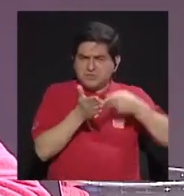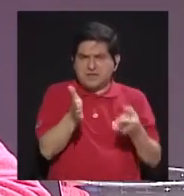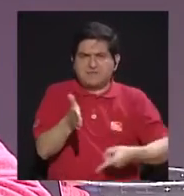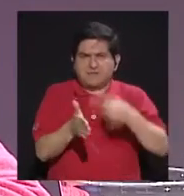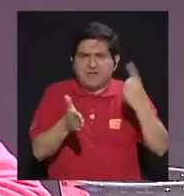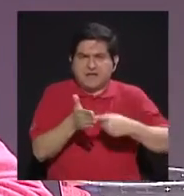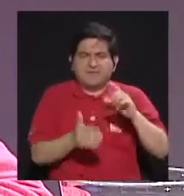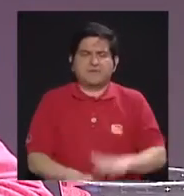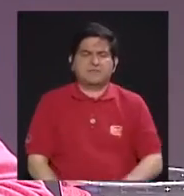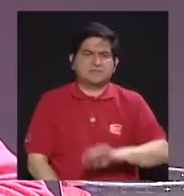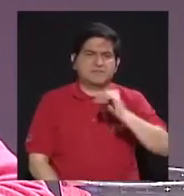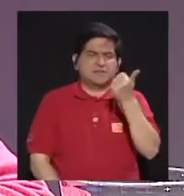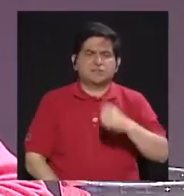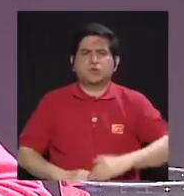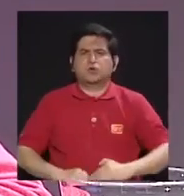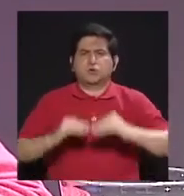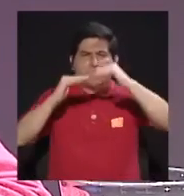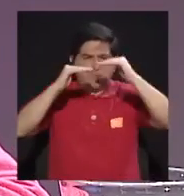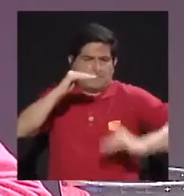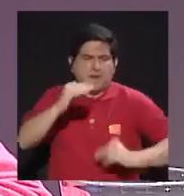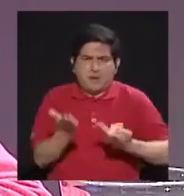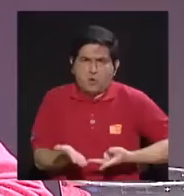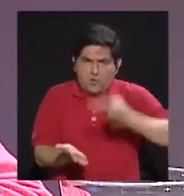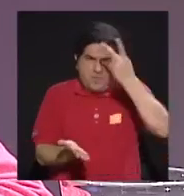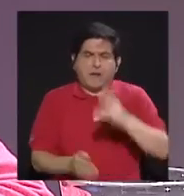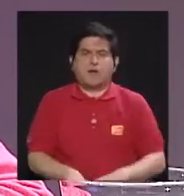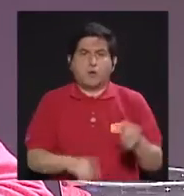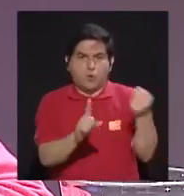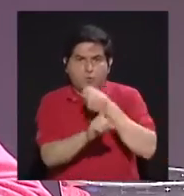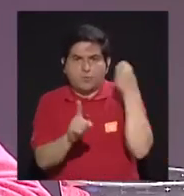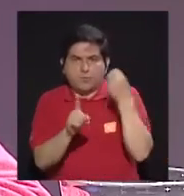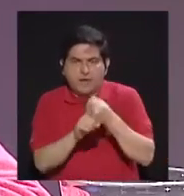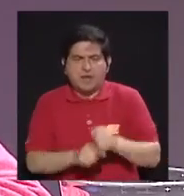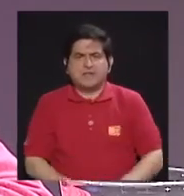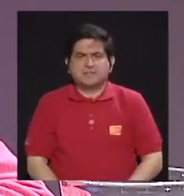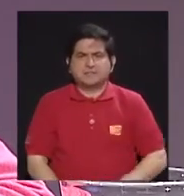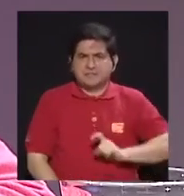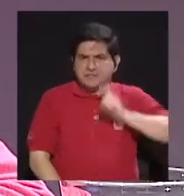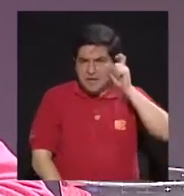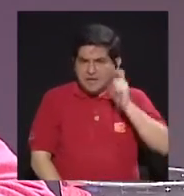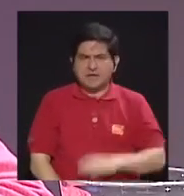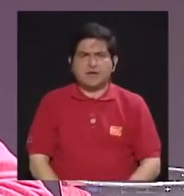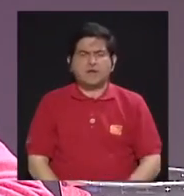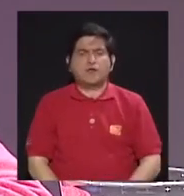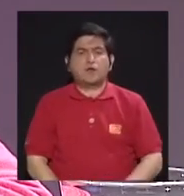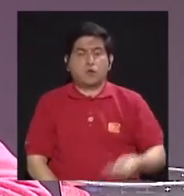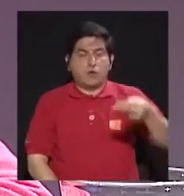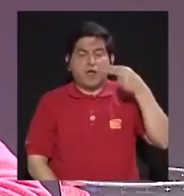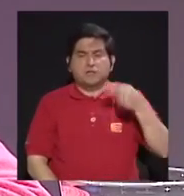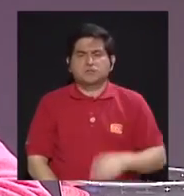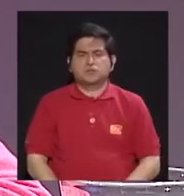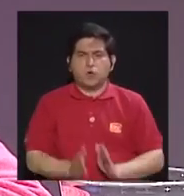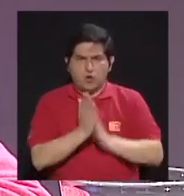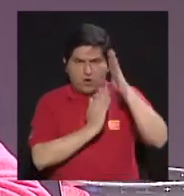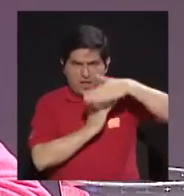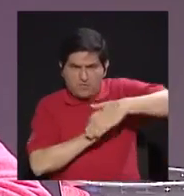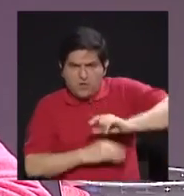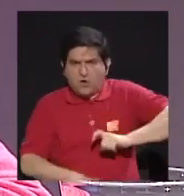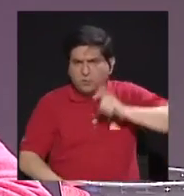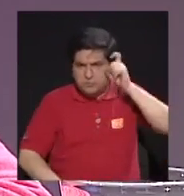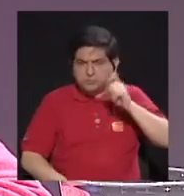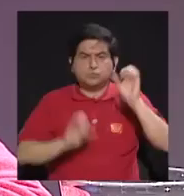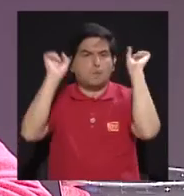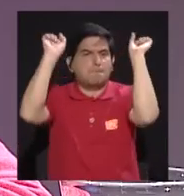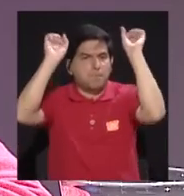en otra subestimación de lo que la violencia sexual y una historia de abuso sexual puede